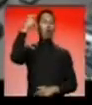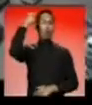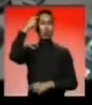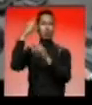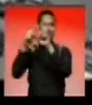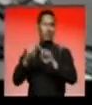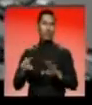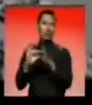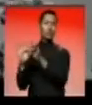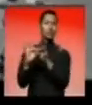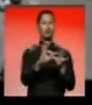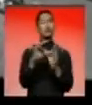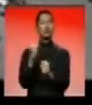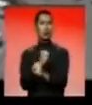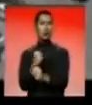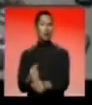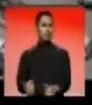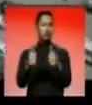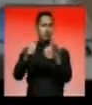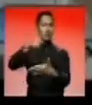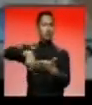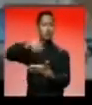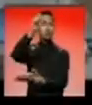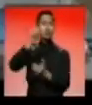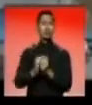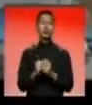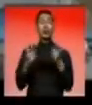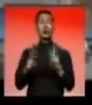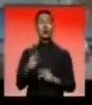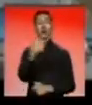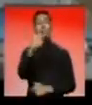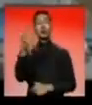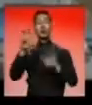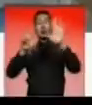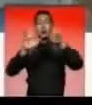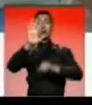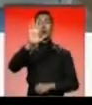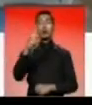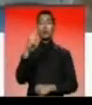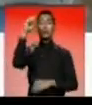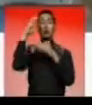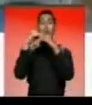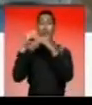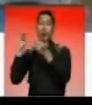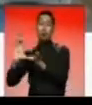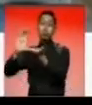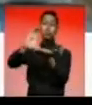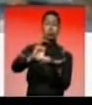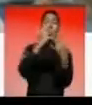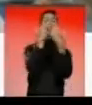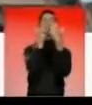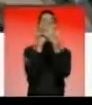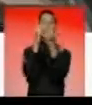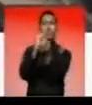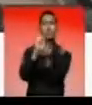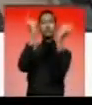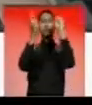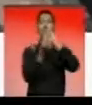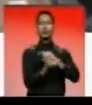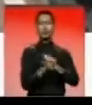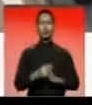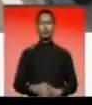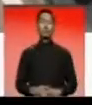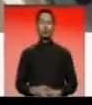En esa cifra están incluidos los 385 millones para la reestructuración del sistema penitenciario y de rehabilitación